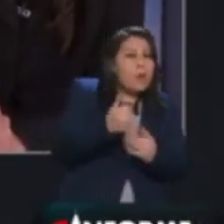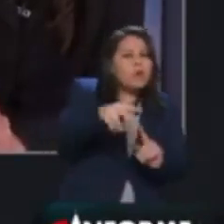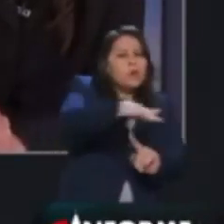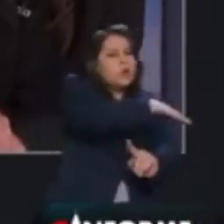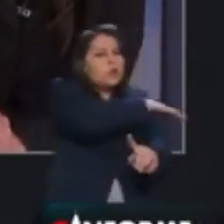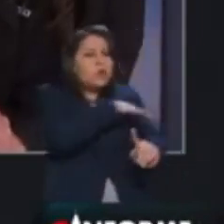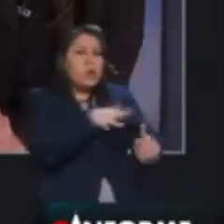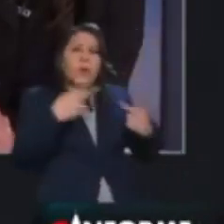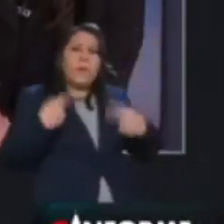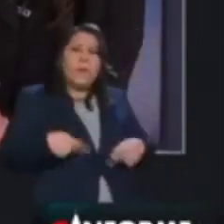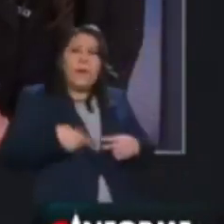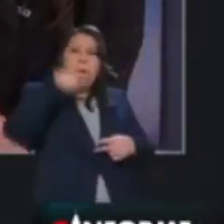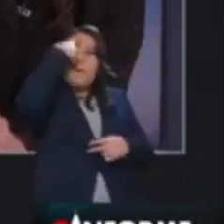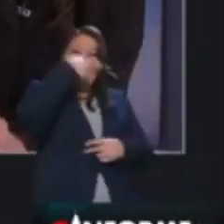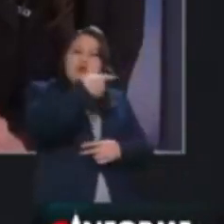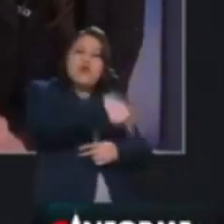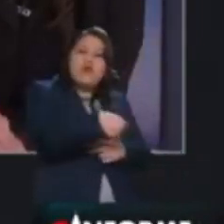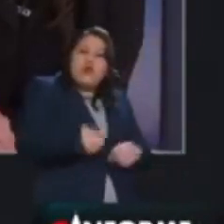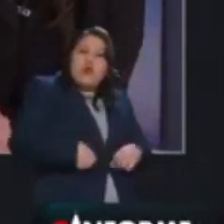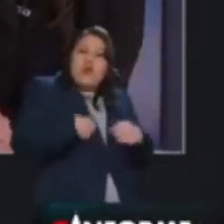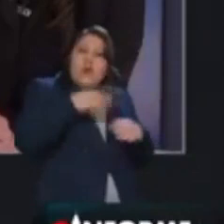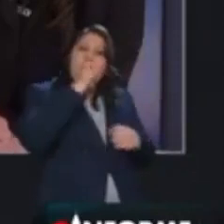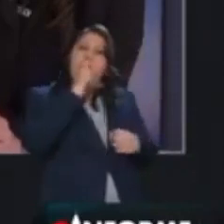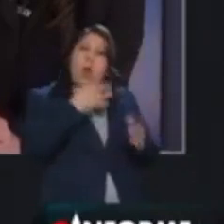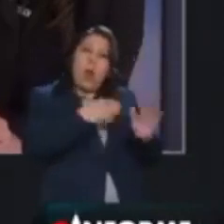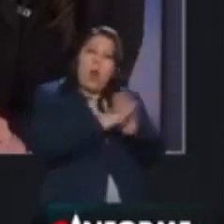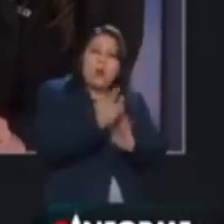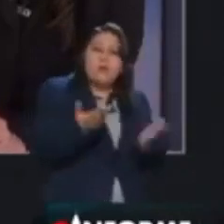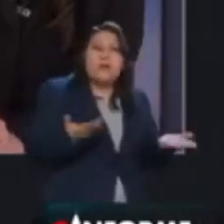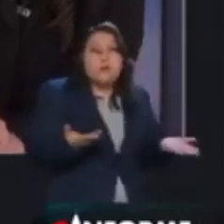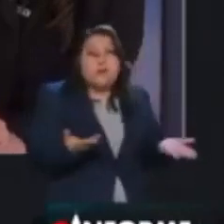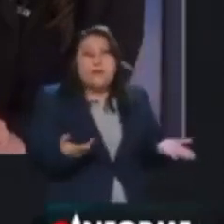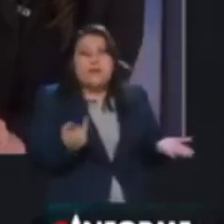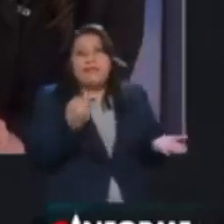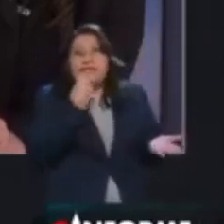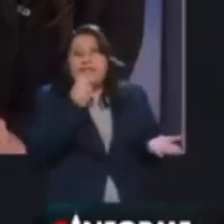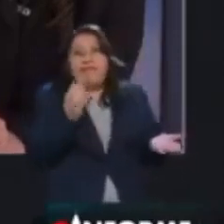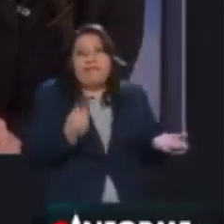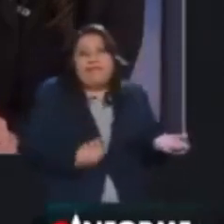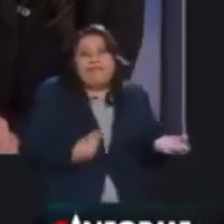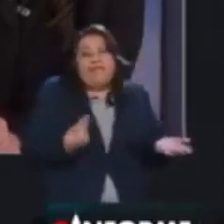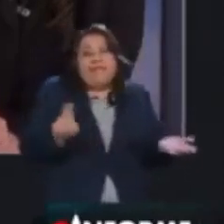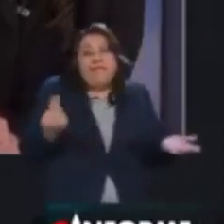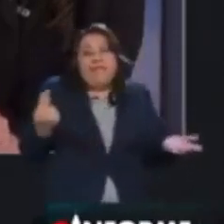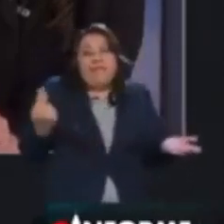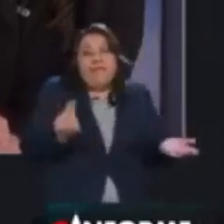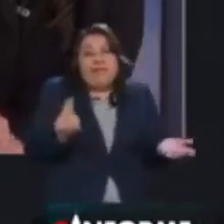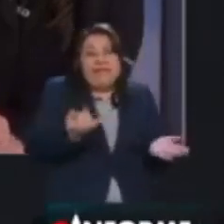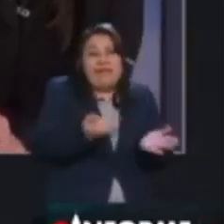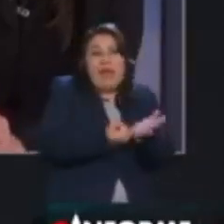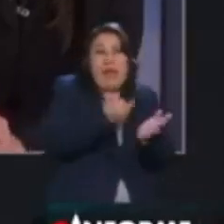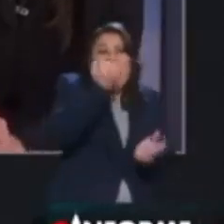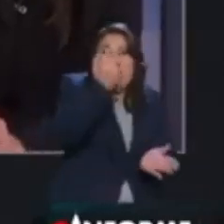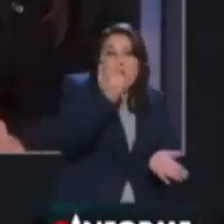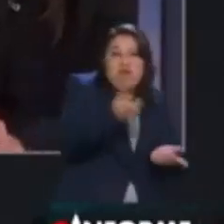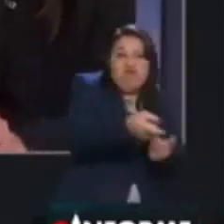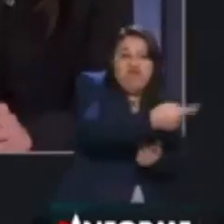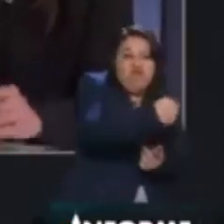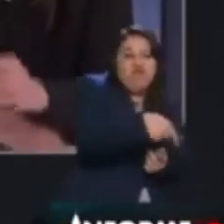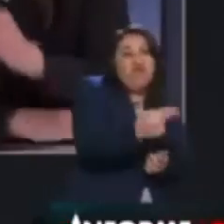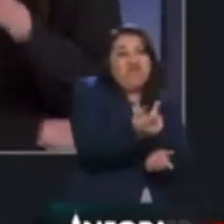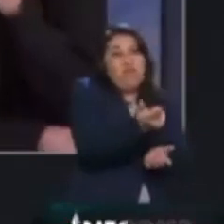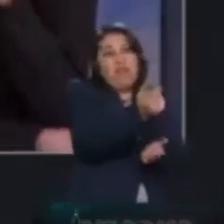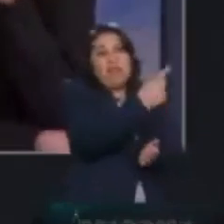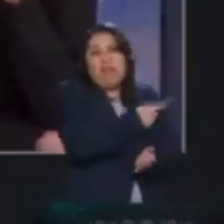viven en tu demarcación, pues ni modo, pues tienes que cobrar, ¿no? No es el caso para la Ciudad de México, sin